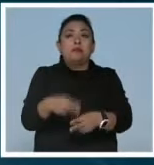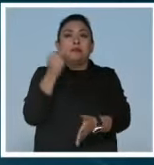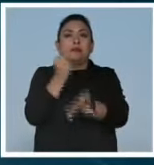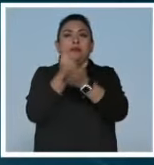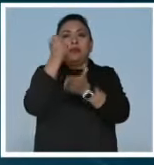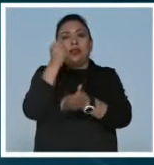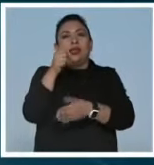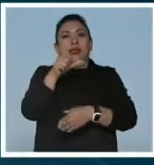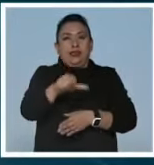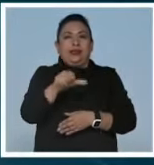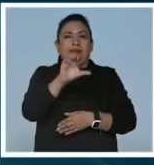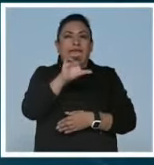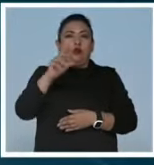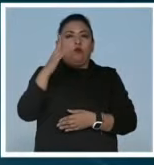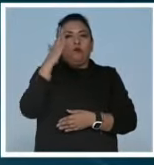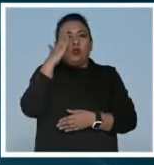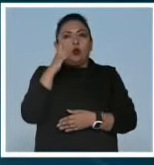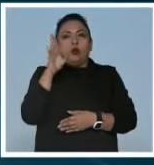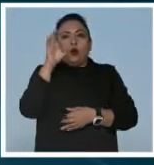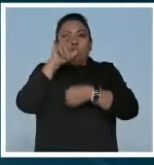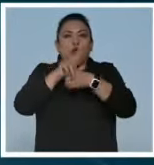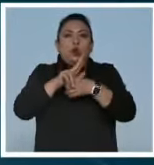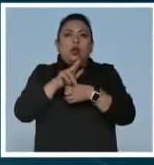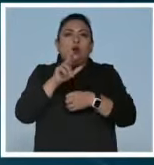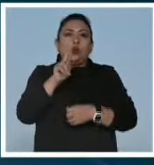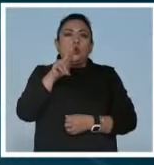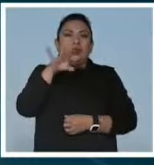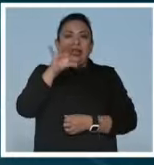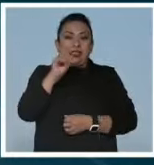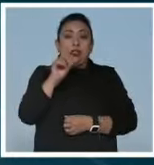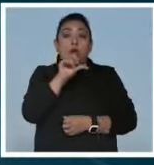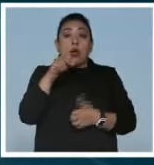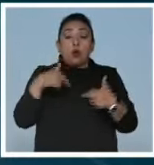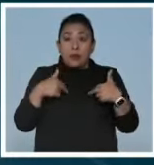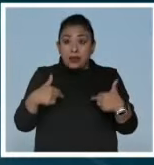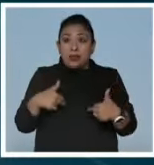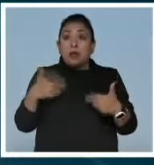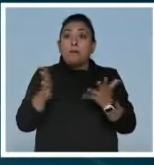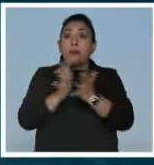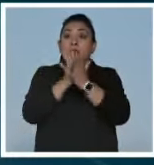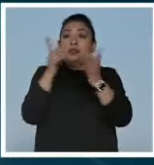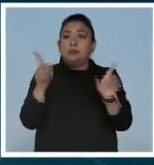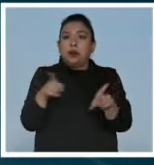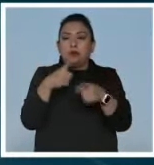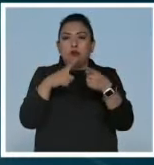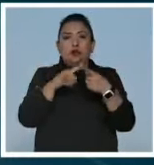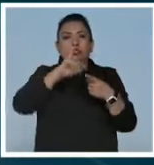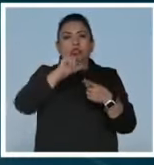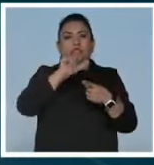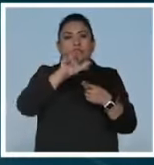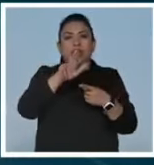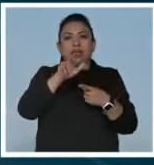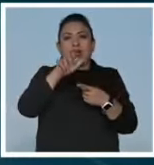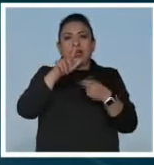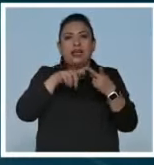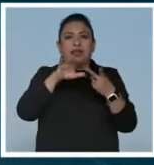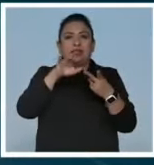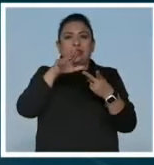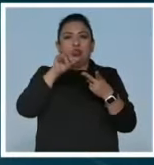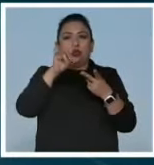del Campus Central como Patrimonio Cultural de la Humanidad por la UNESCO y contará con la participación de los músicos Yair Alcalá, Celso